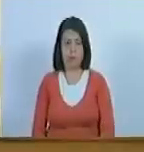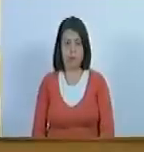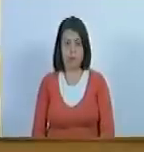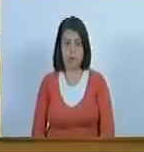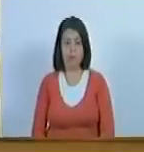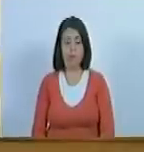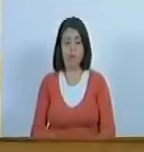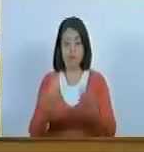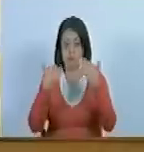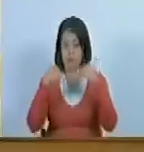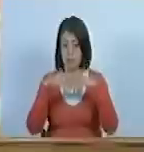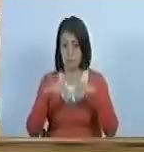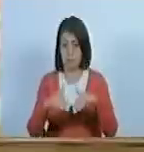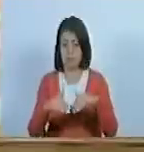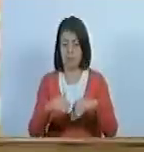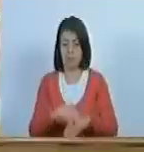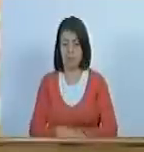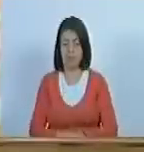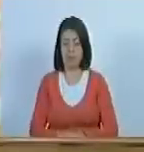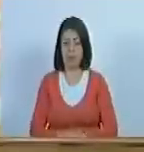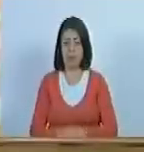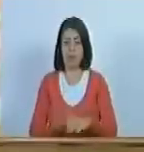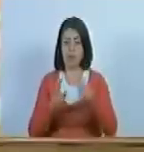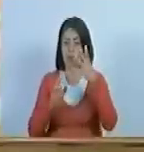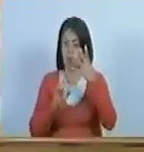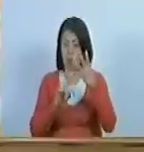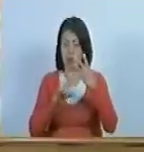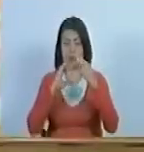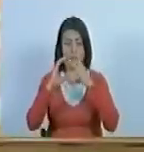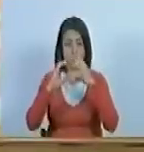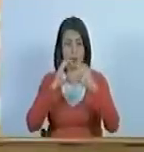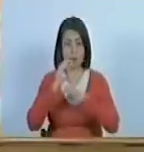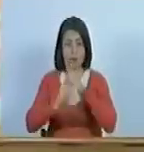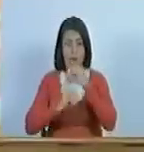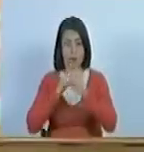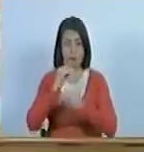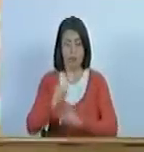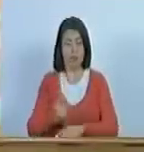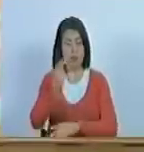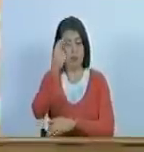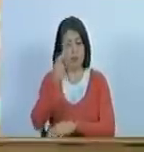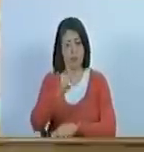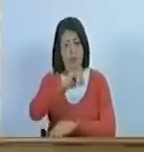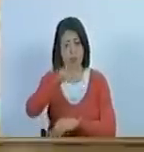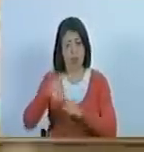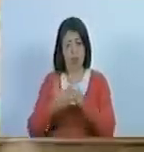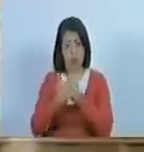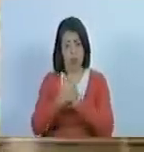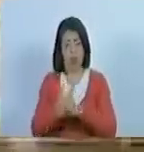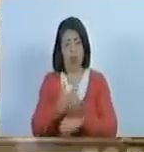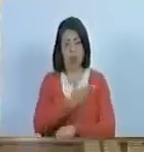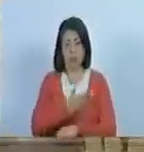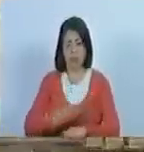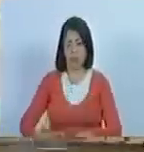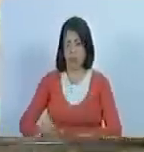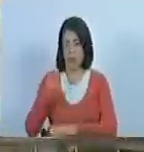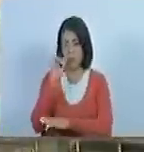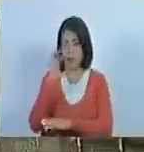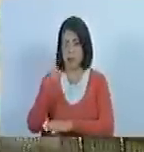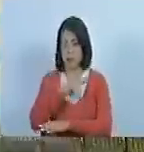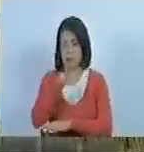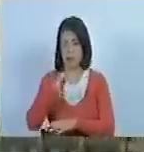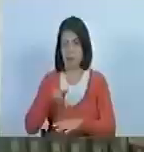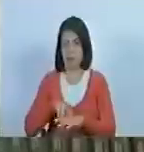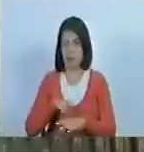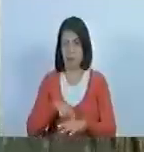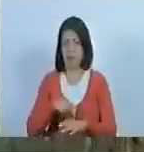En cuenta, secretaria. Siguiente. Cuenta número 4. Comunicación dirigida al diputado Jorge Rodríguez Gómez, presidente de la Asamblea